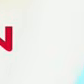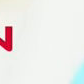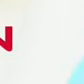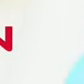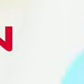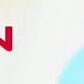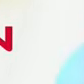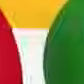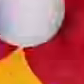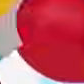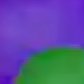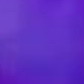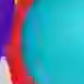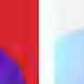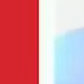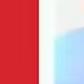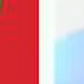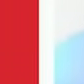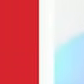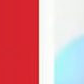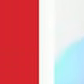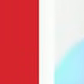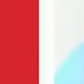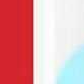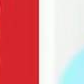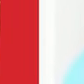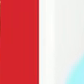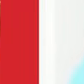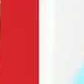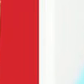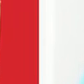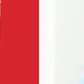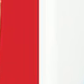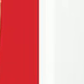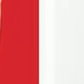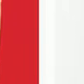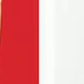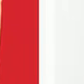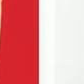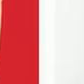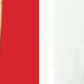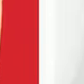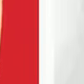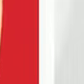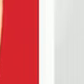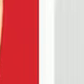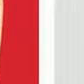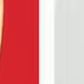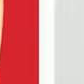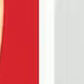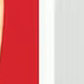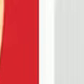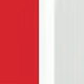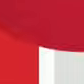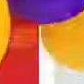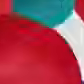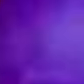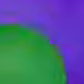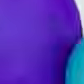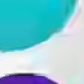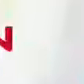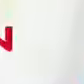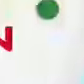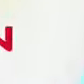Expresiones fue auspiciado por Paseña se renovó con el mismo sabor de siempre, pero con un nuevo capuchón de seguridad que garantiza la